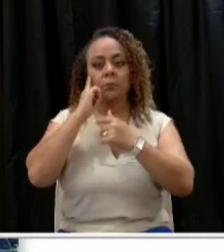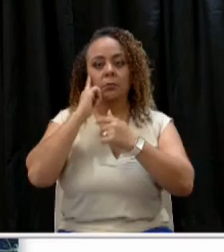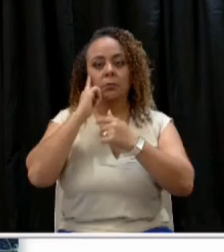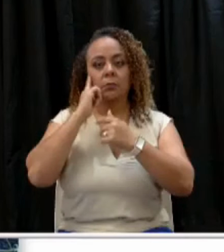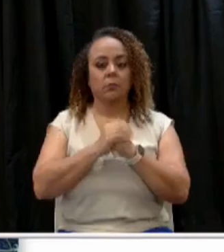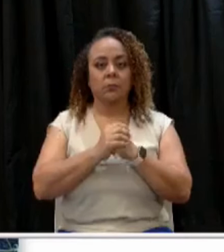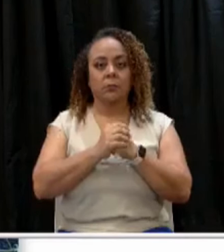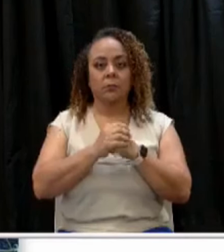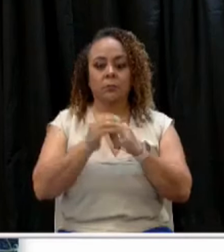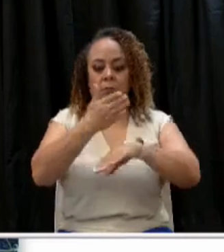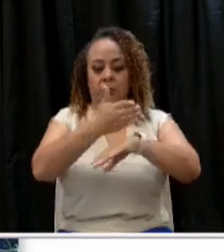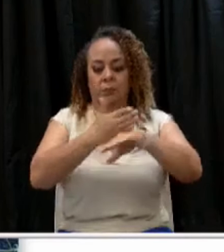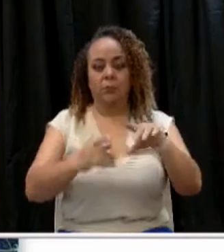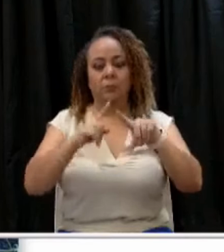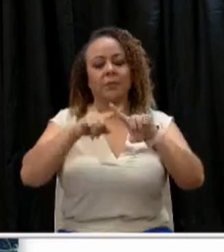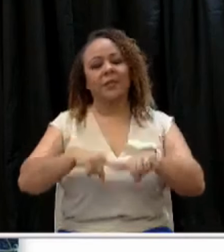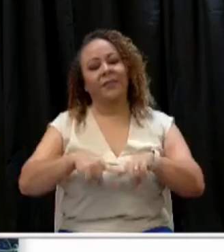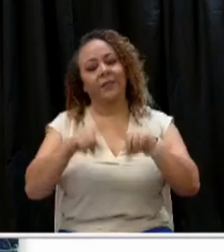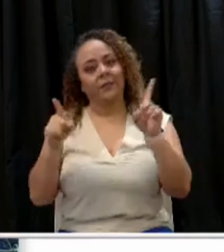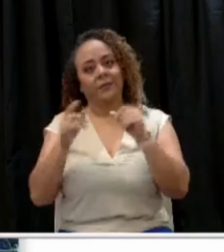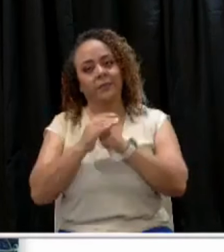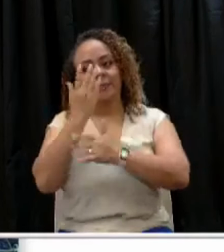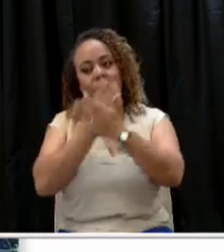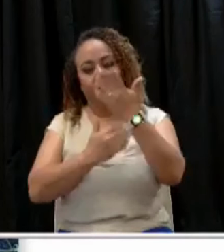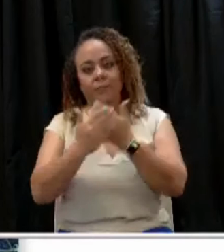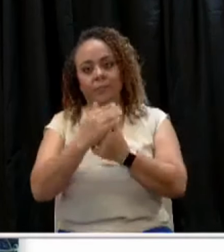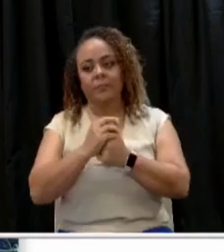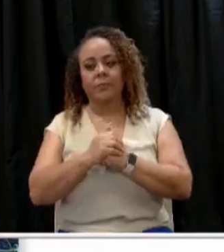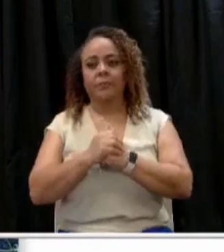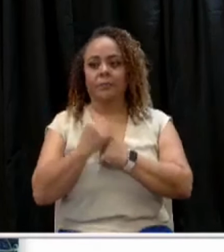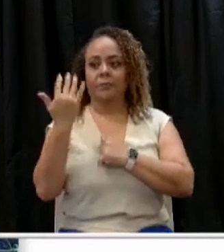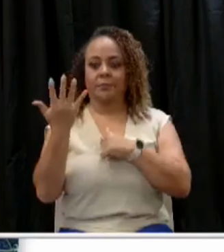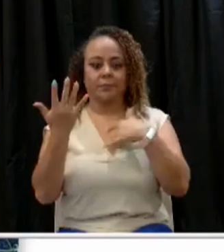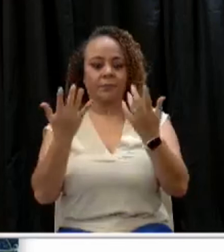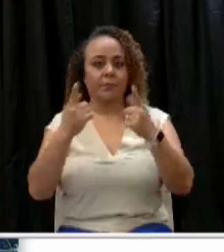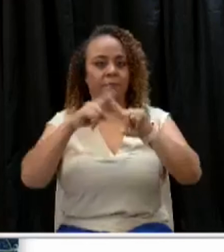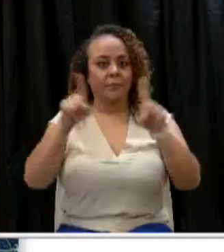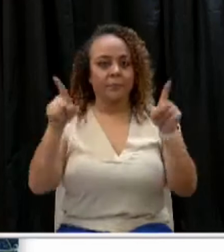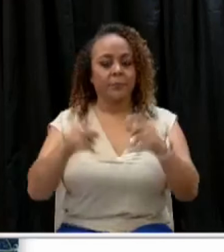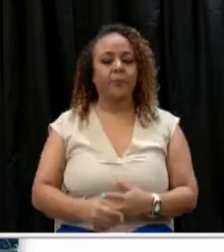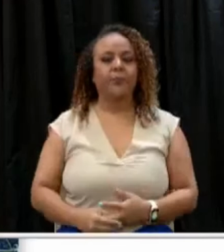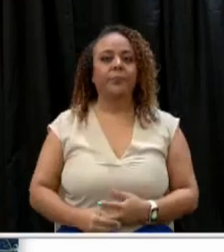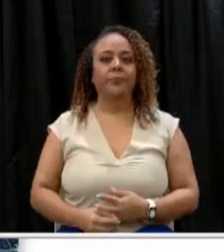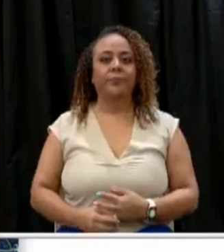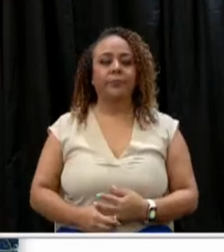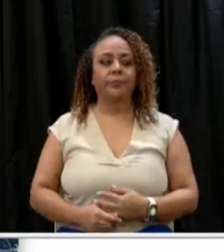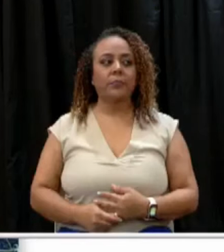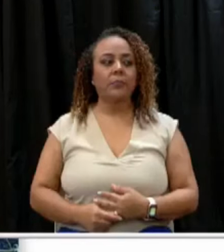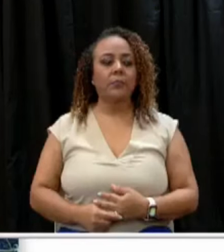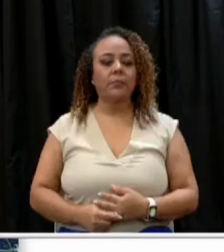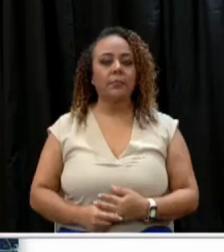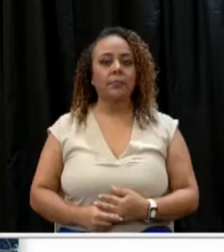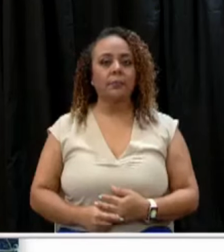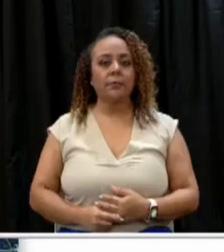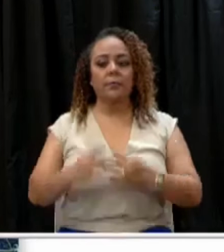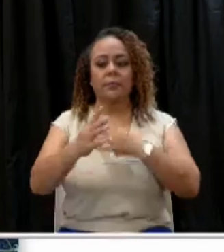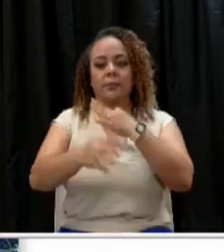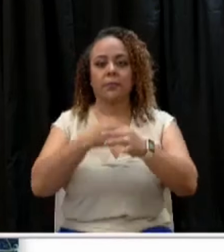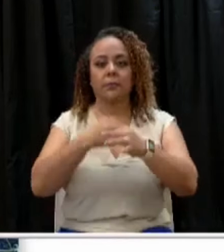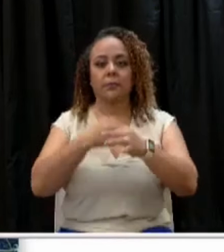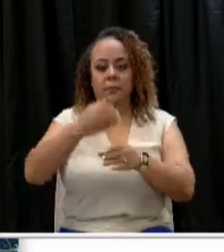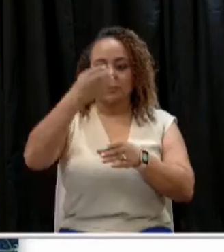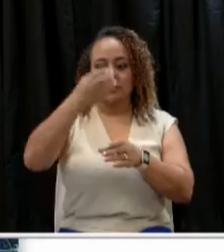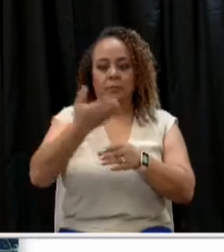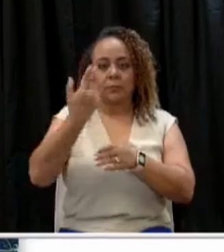contra cortaduras, que es diferente, los guantes en cada mano son distintas. El tipo, por ejemplo, de botella térmica